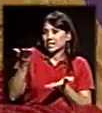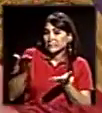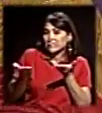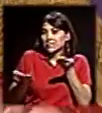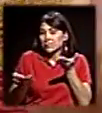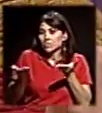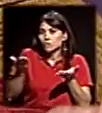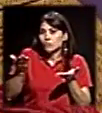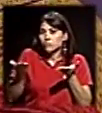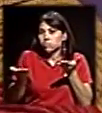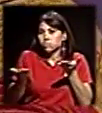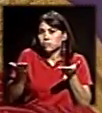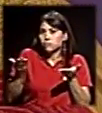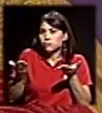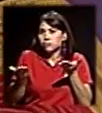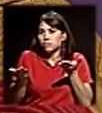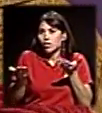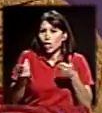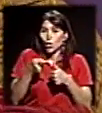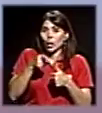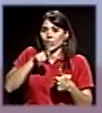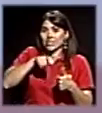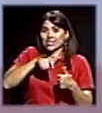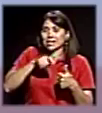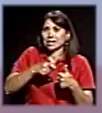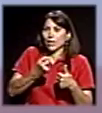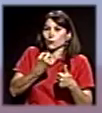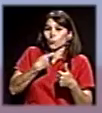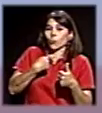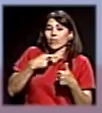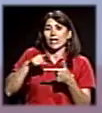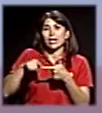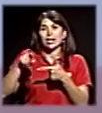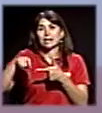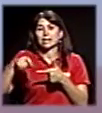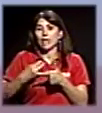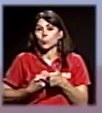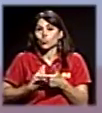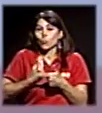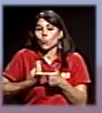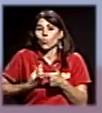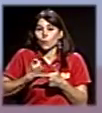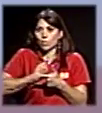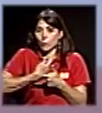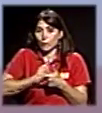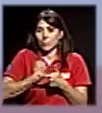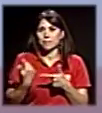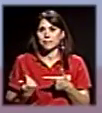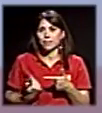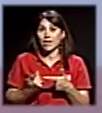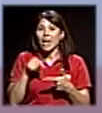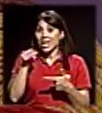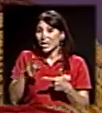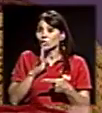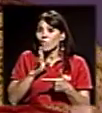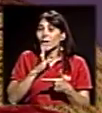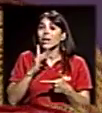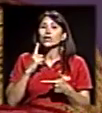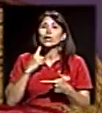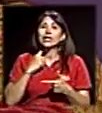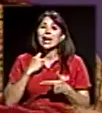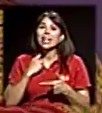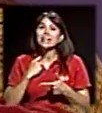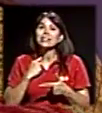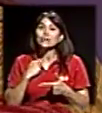entre las lo que necesitamos ingerir y lo que necesitamos producir por nuestra propia cuenta claro eso hablando de las adicciones de